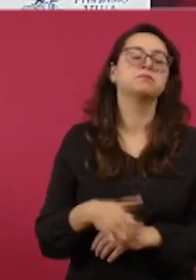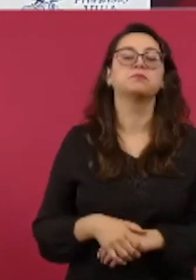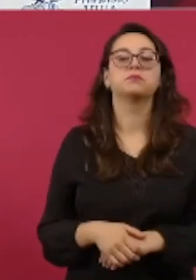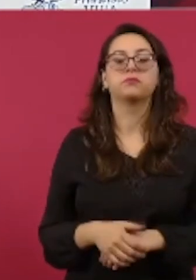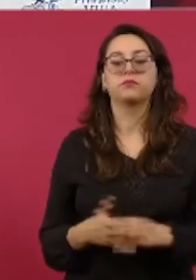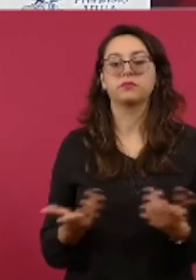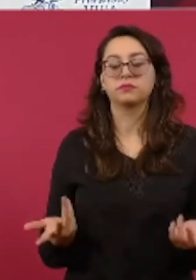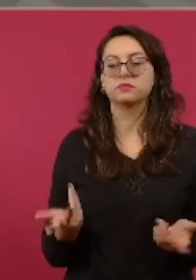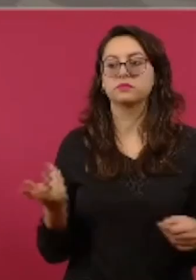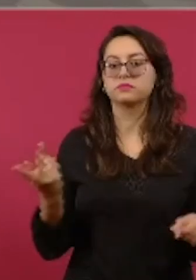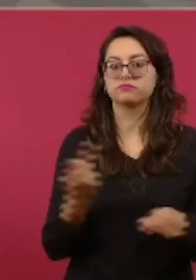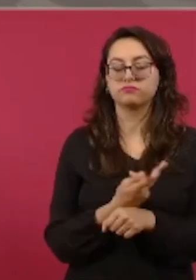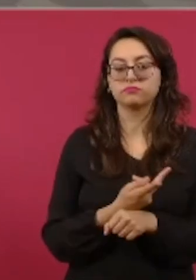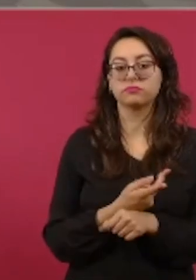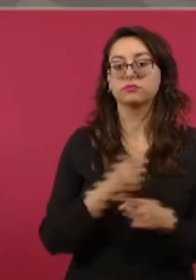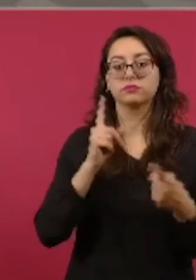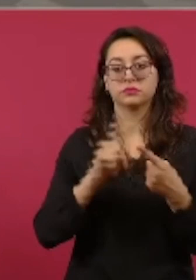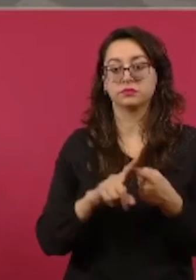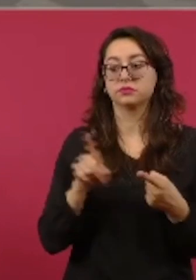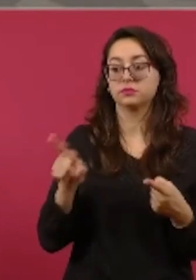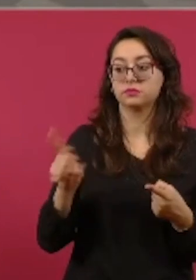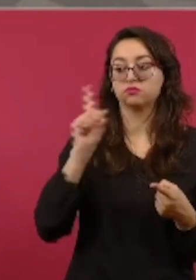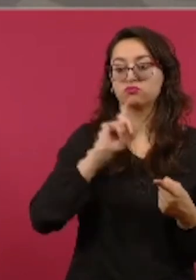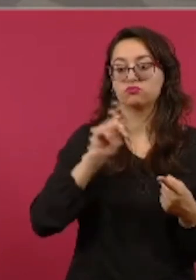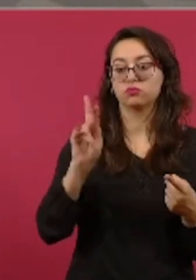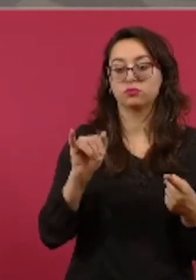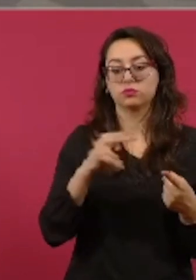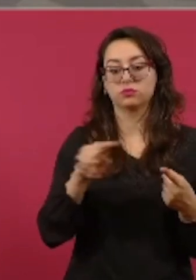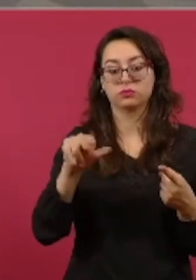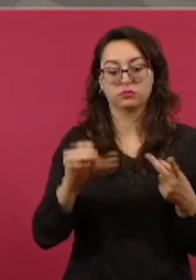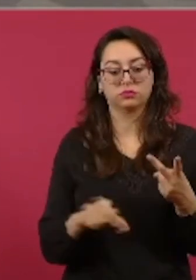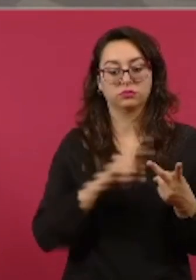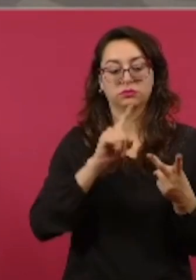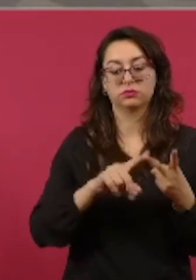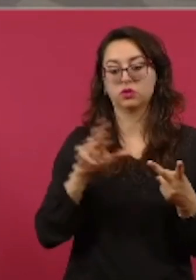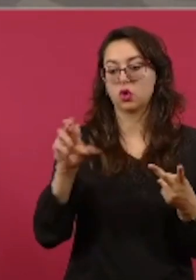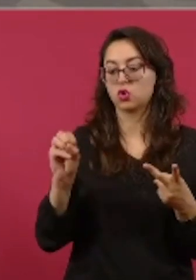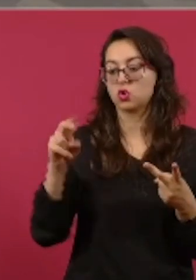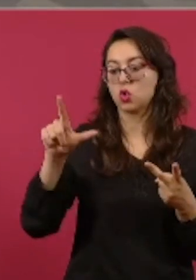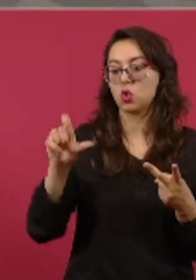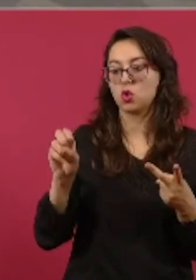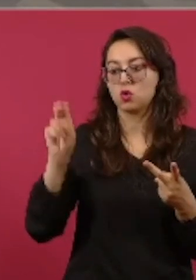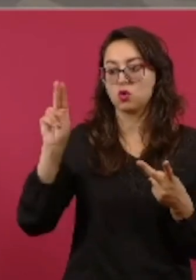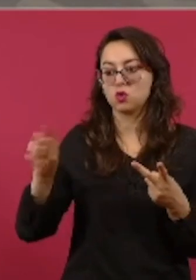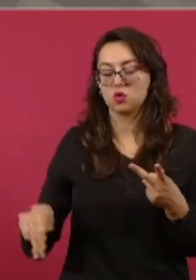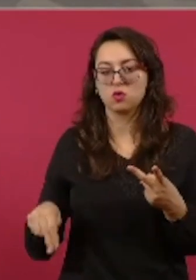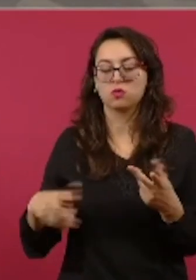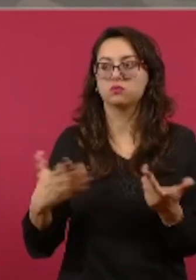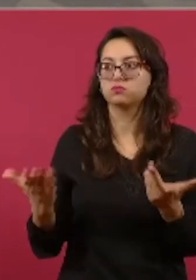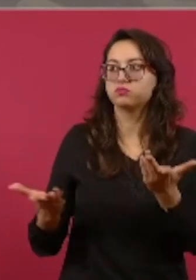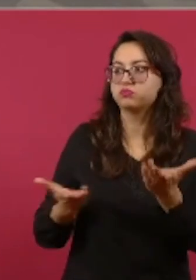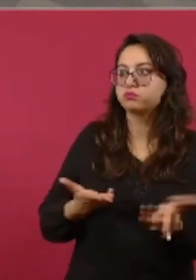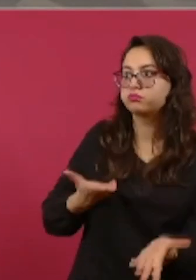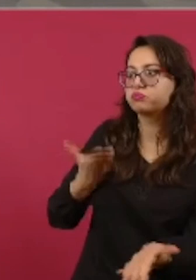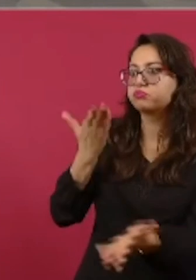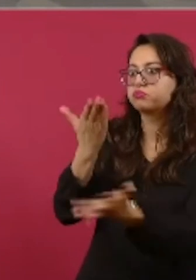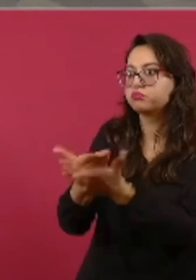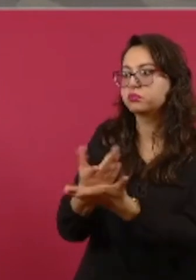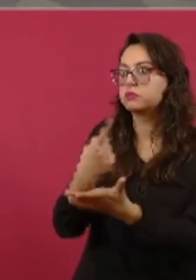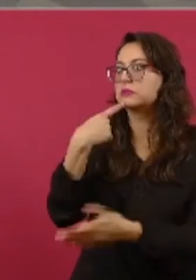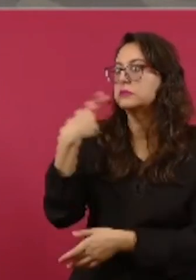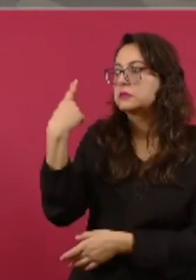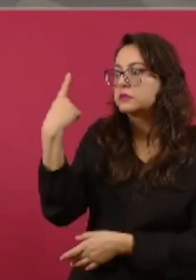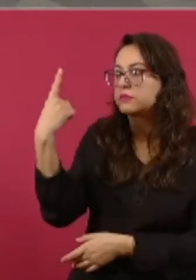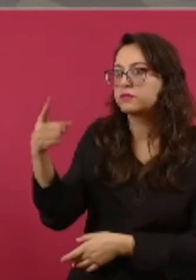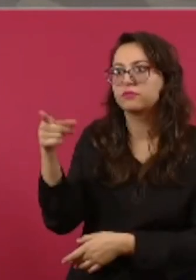tanto la ministra Piña como la magistrada Rolón desecharon una queja administrativa promovida en